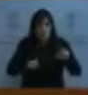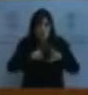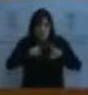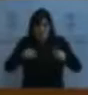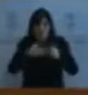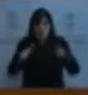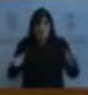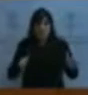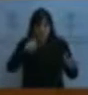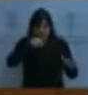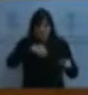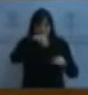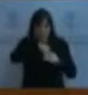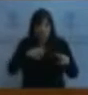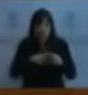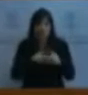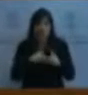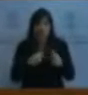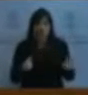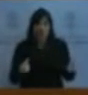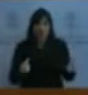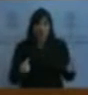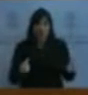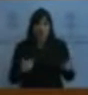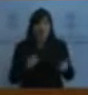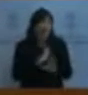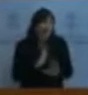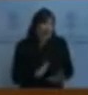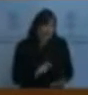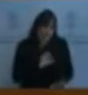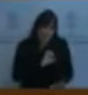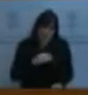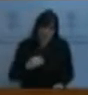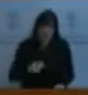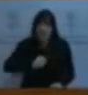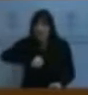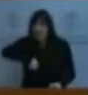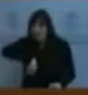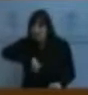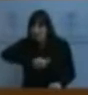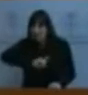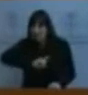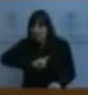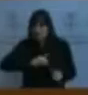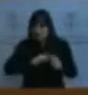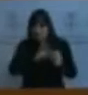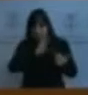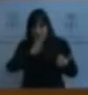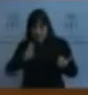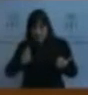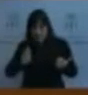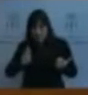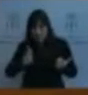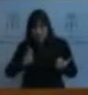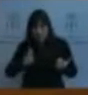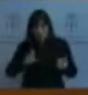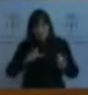definitiva, señor presidente, nosotros desde el Partido Popular, desde el Grupo Parlamentario, tratamos de